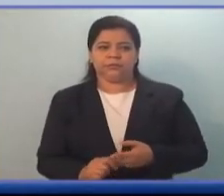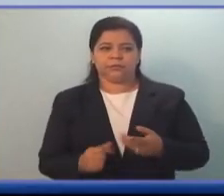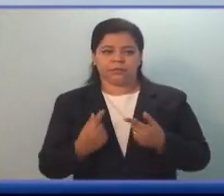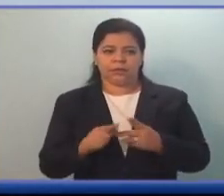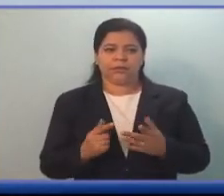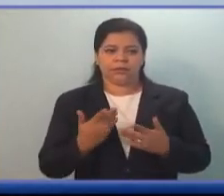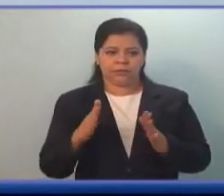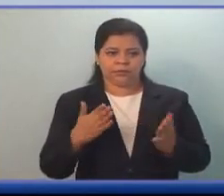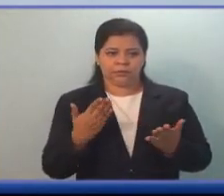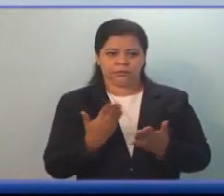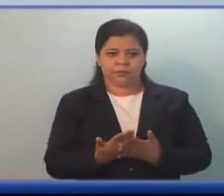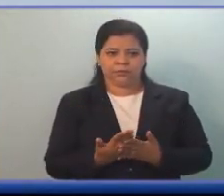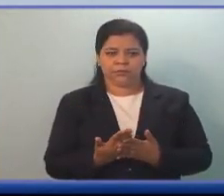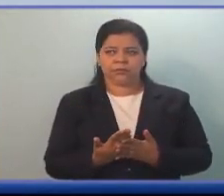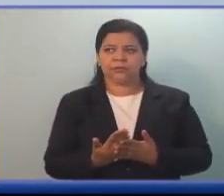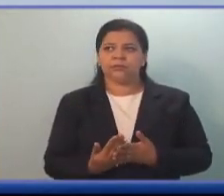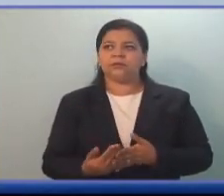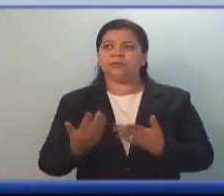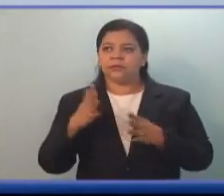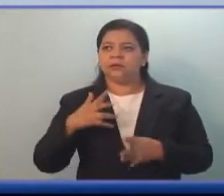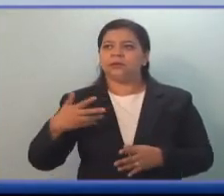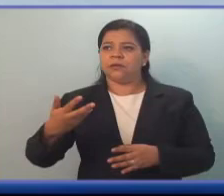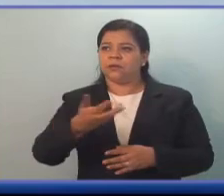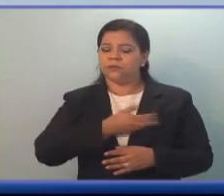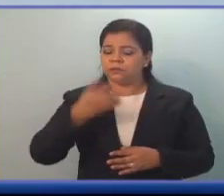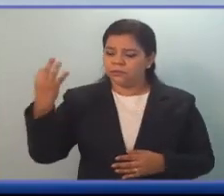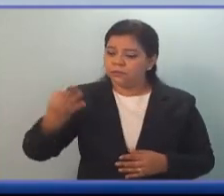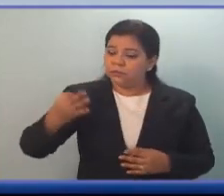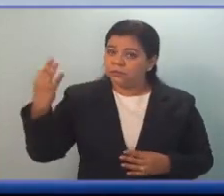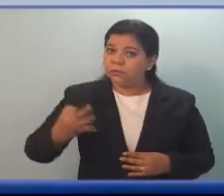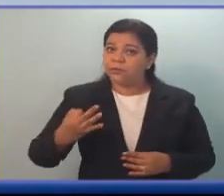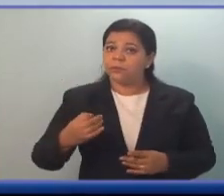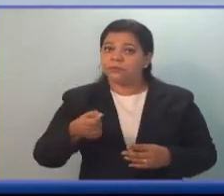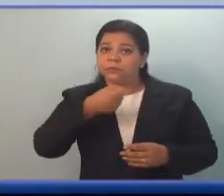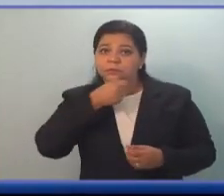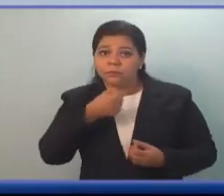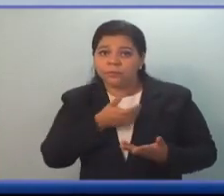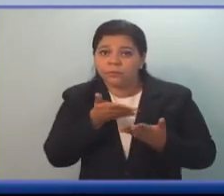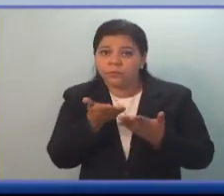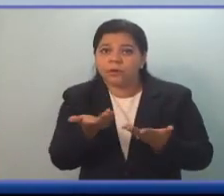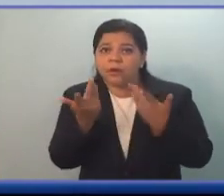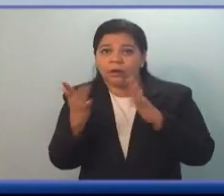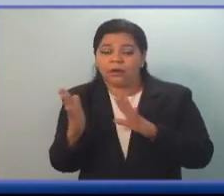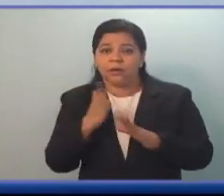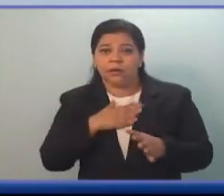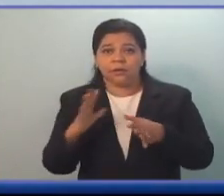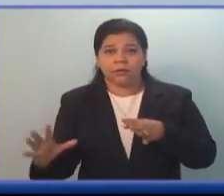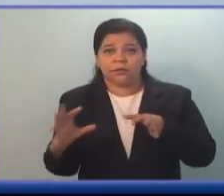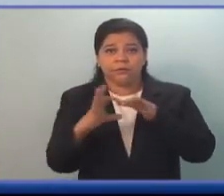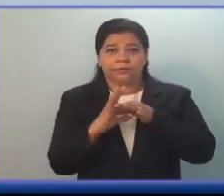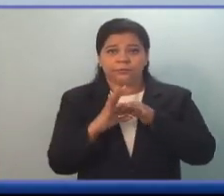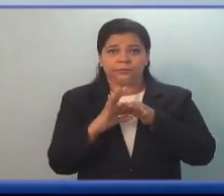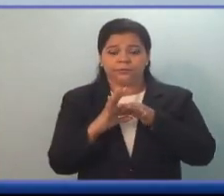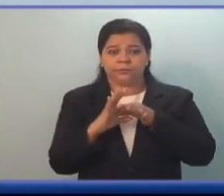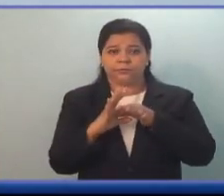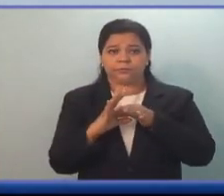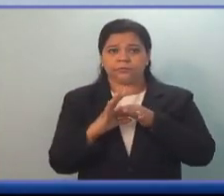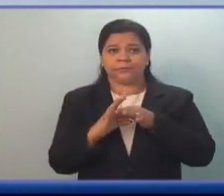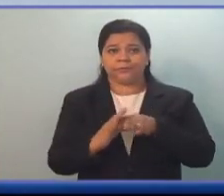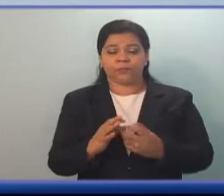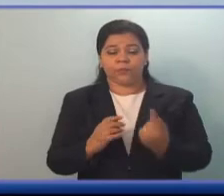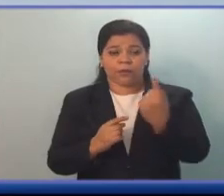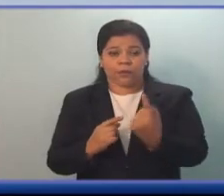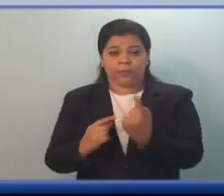Pero al mismo tiempo se necesita también una promoción que tenga que ver con el